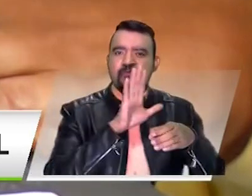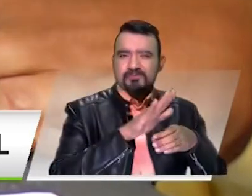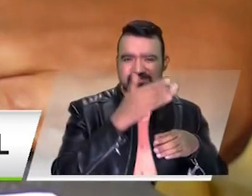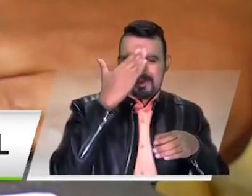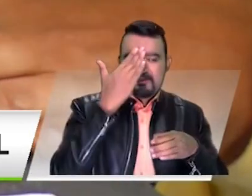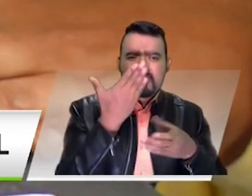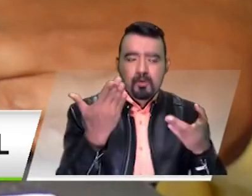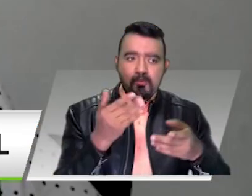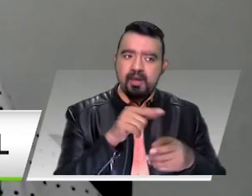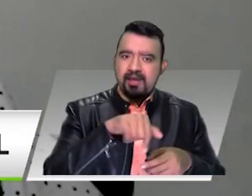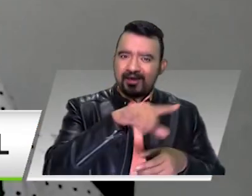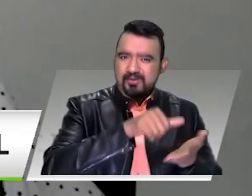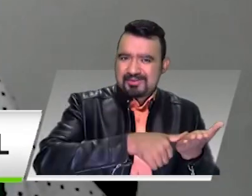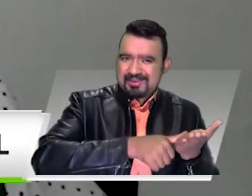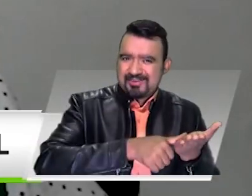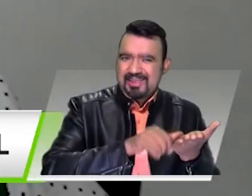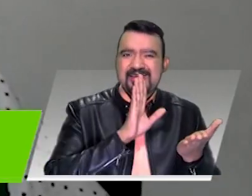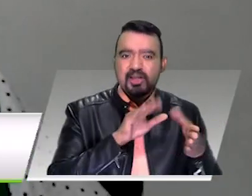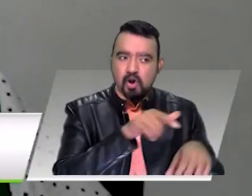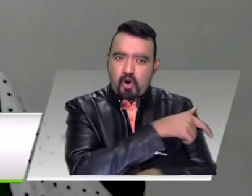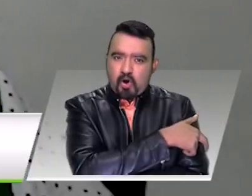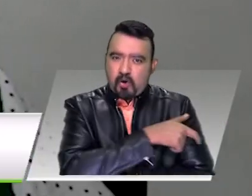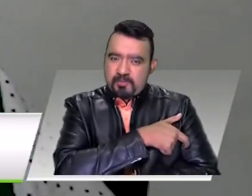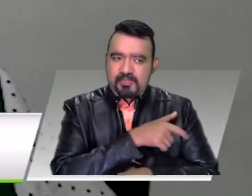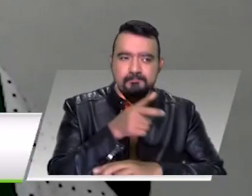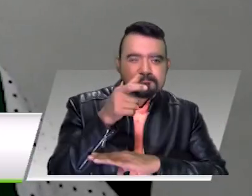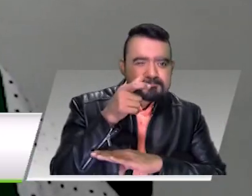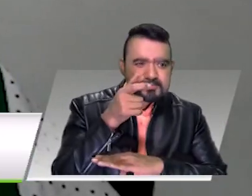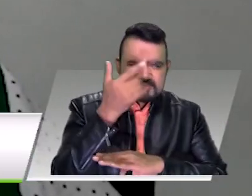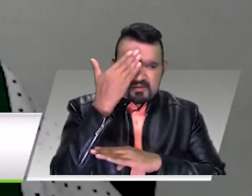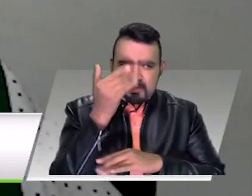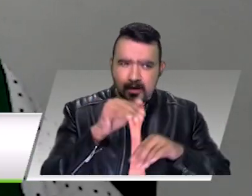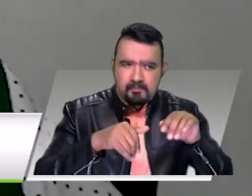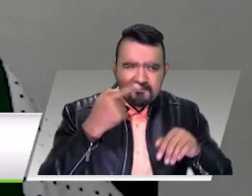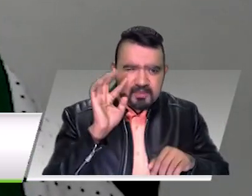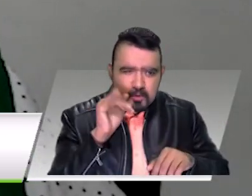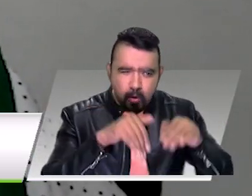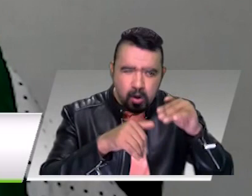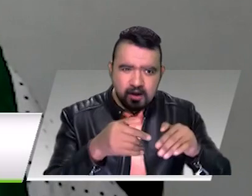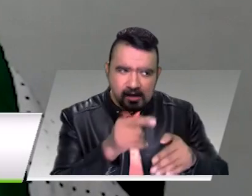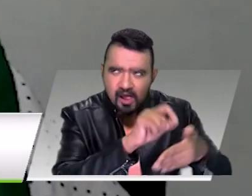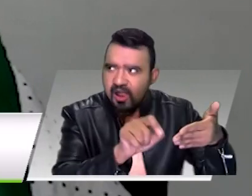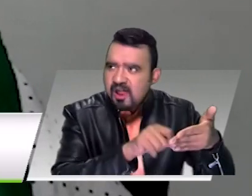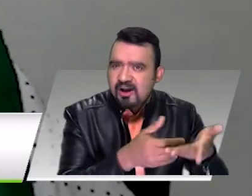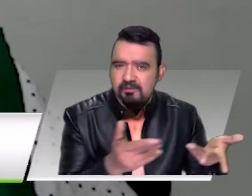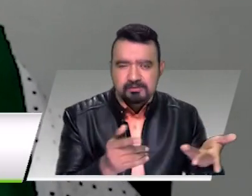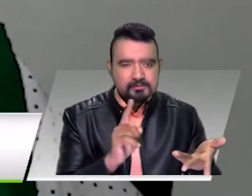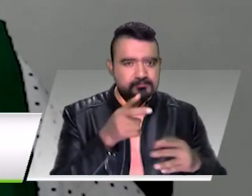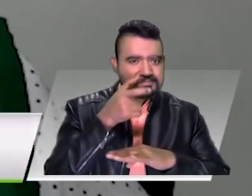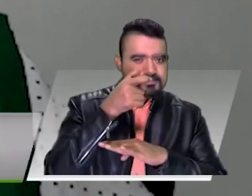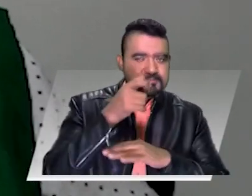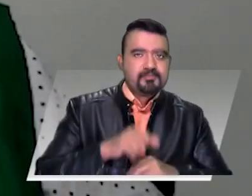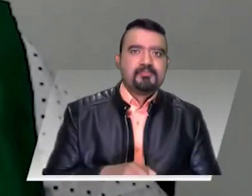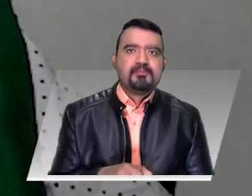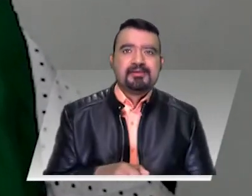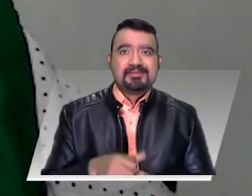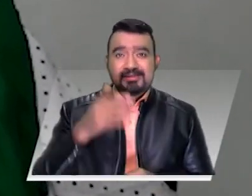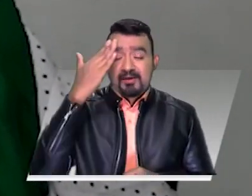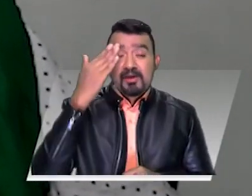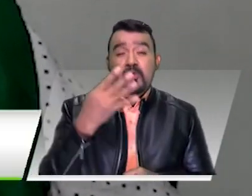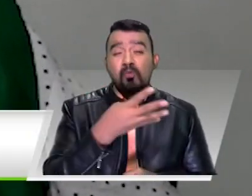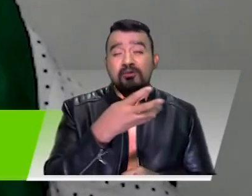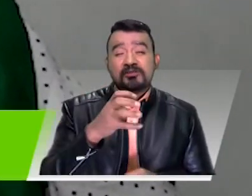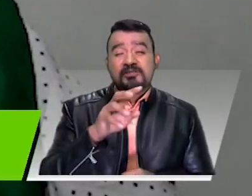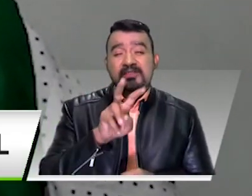Garantías Electorales. En Medellín se elegirán 7.000 dignatarios de 451 juntas de acción comunal